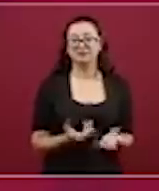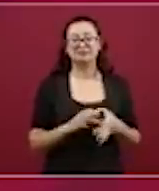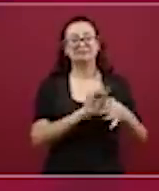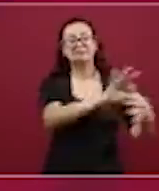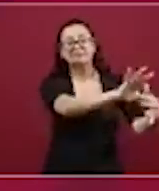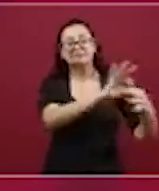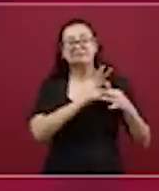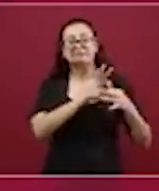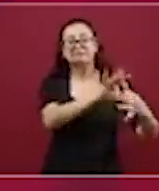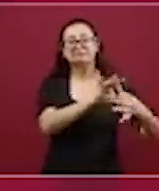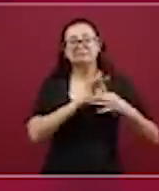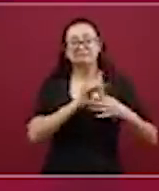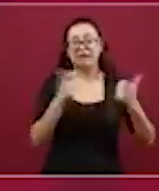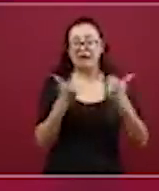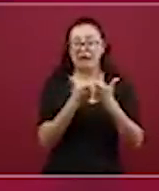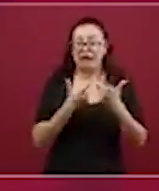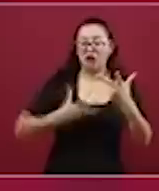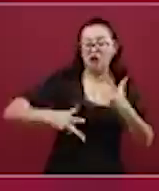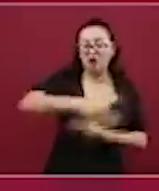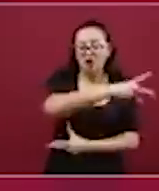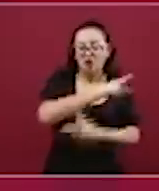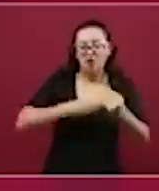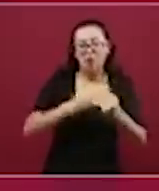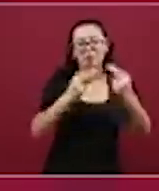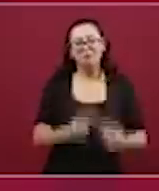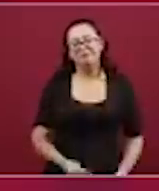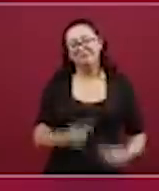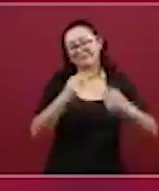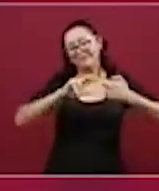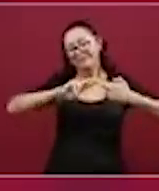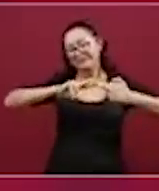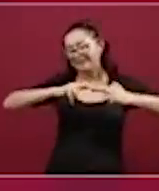estrechas relaciones económicas, comerciales.